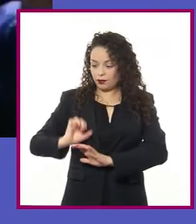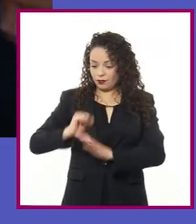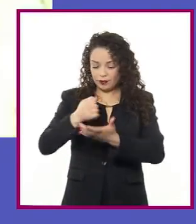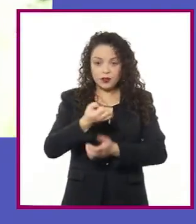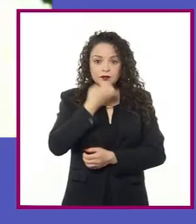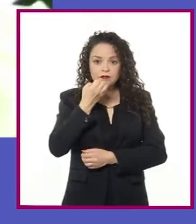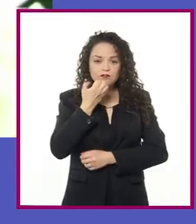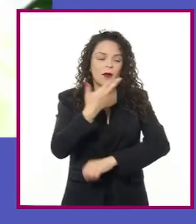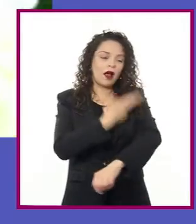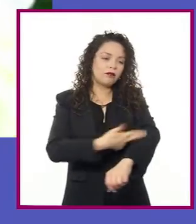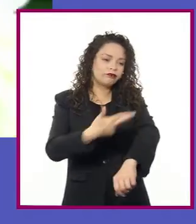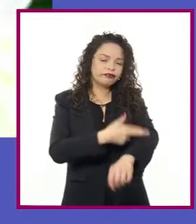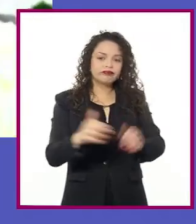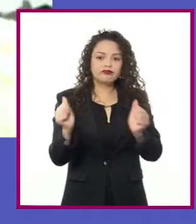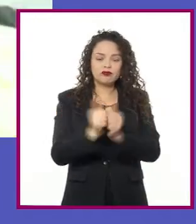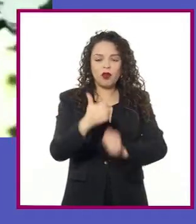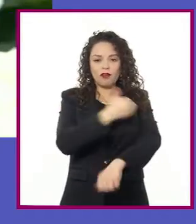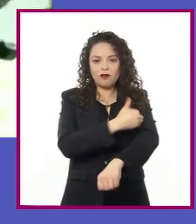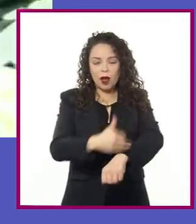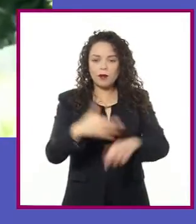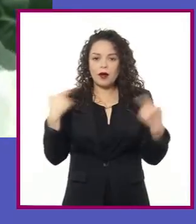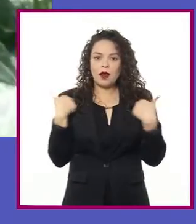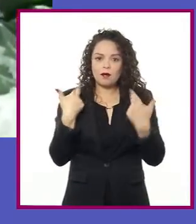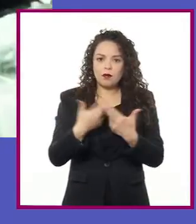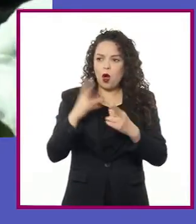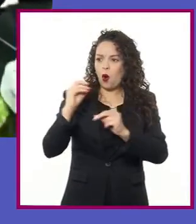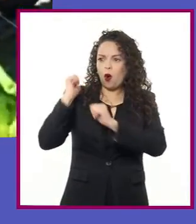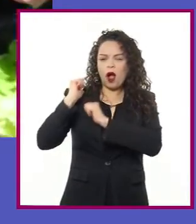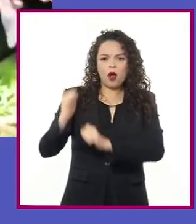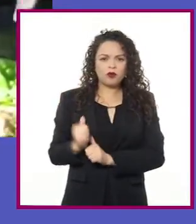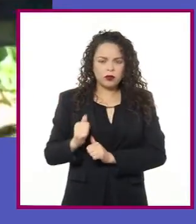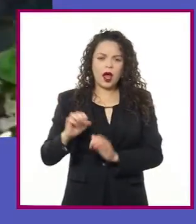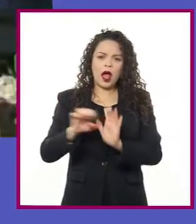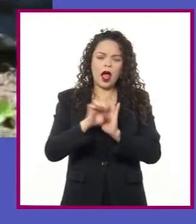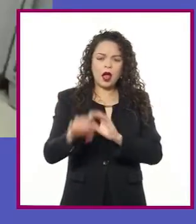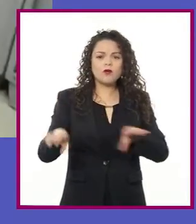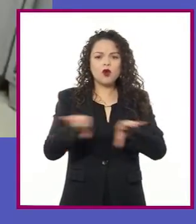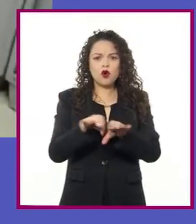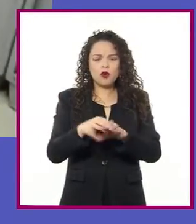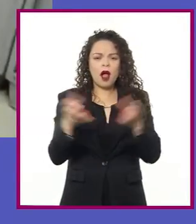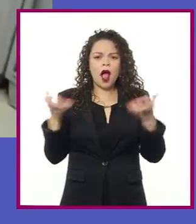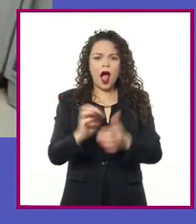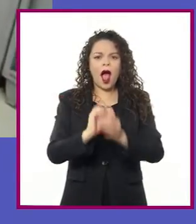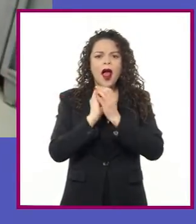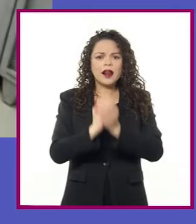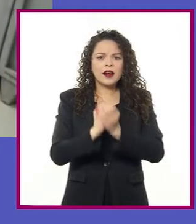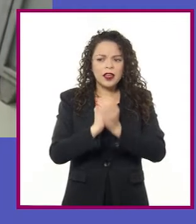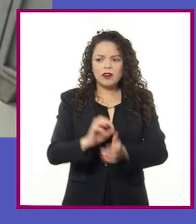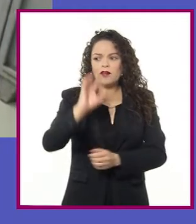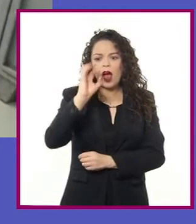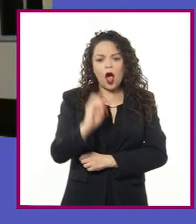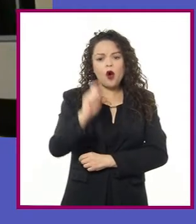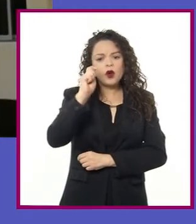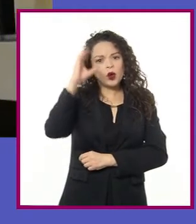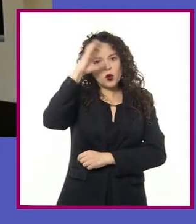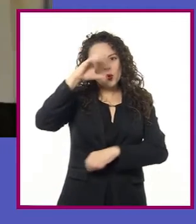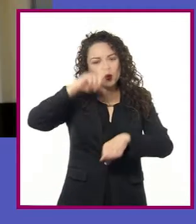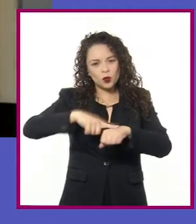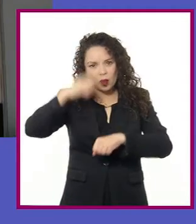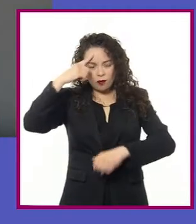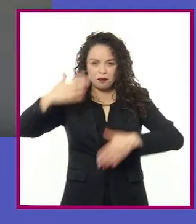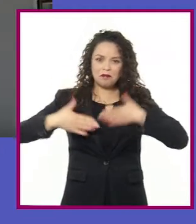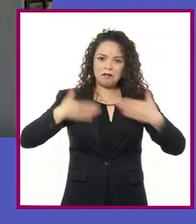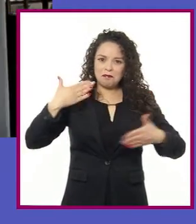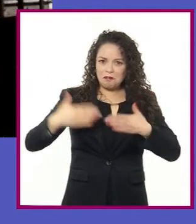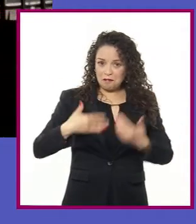maestros, nuestras familias y otras autoridades eventos como rifas o actividades culturales y recreativas. En